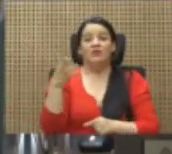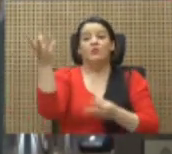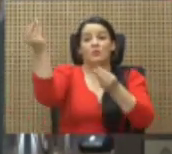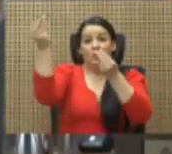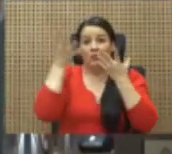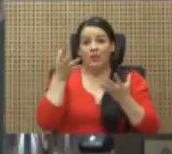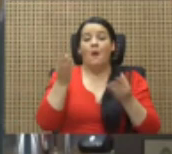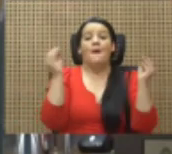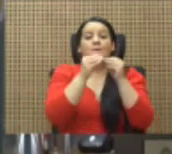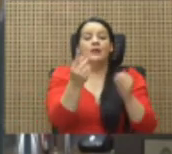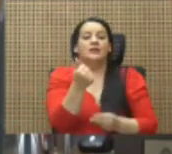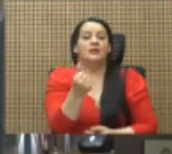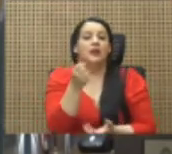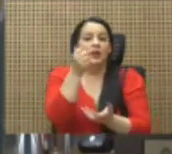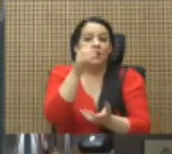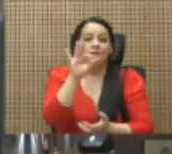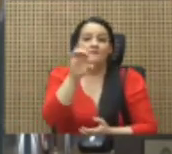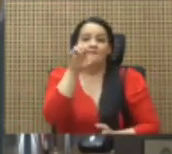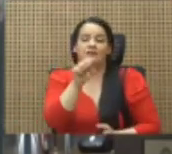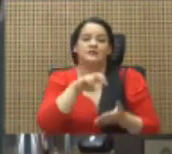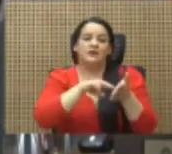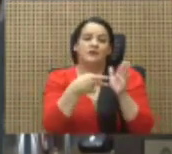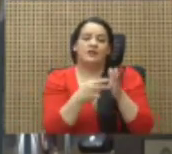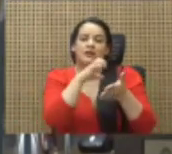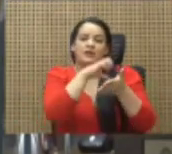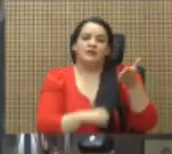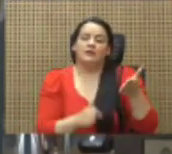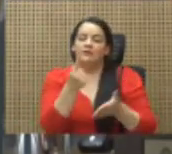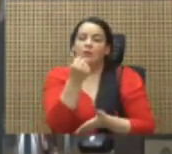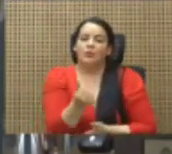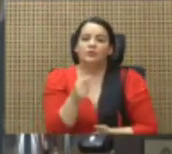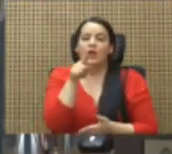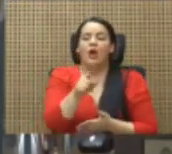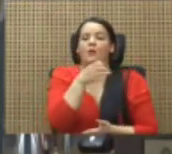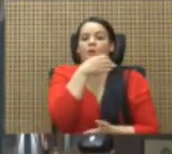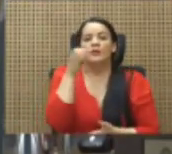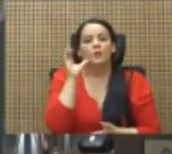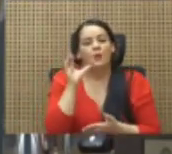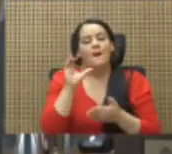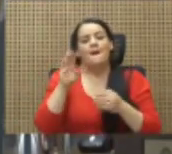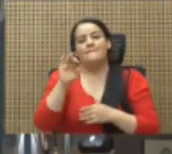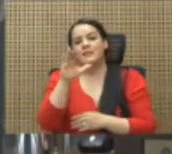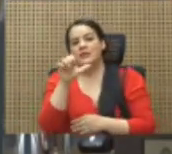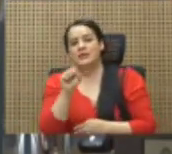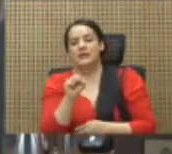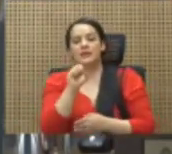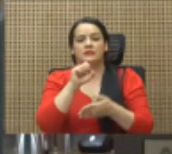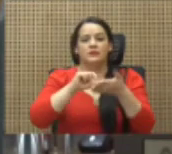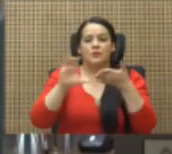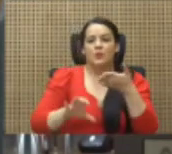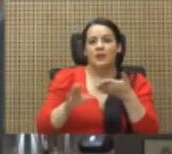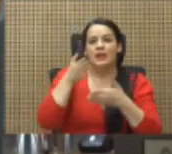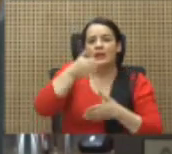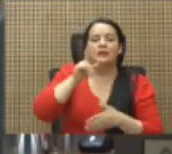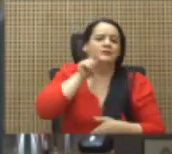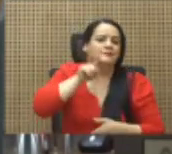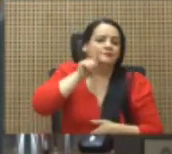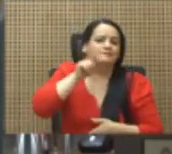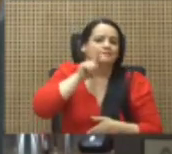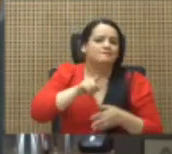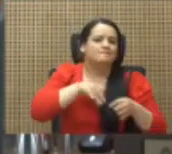el FES significa quitarle recursos a comedores y becas escolares, recurriendo a una falacia